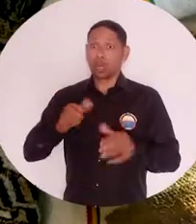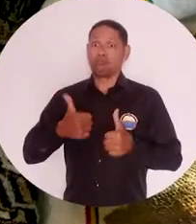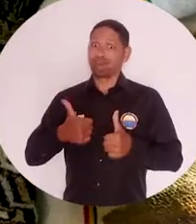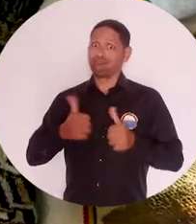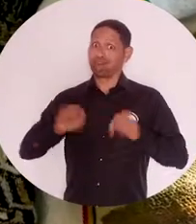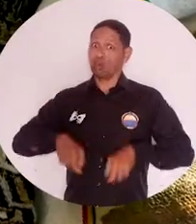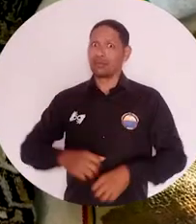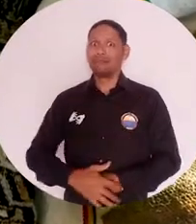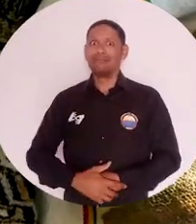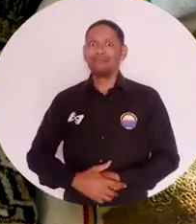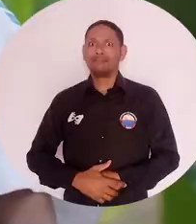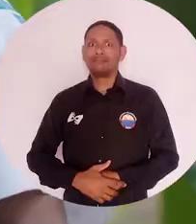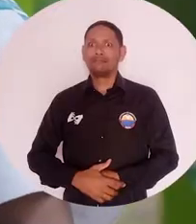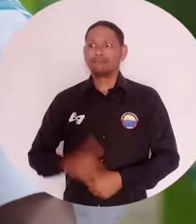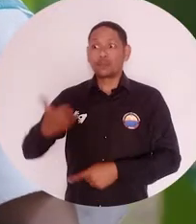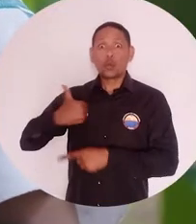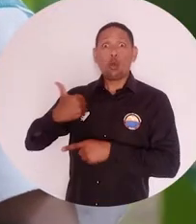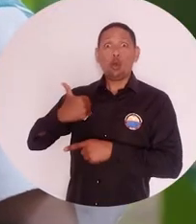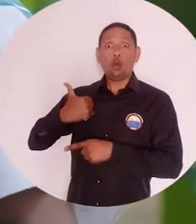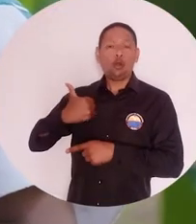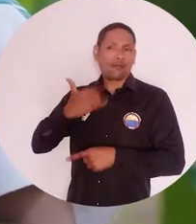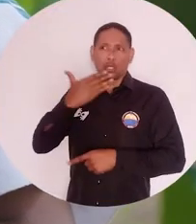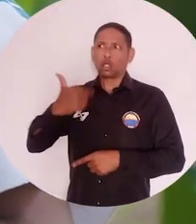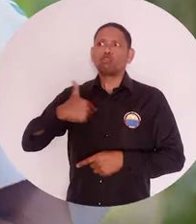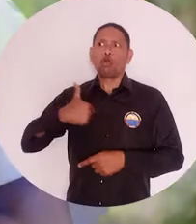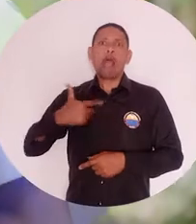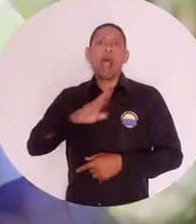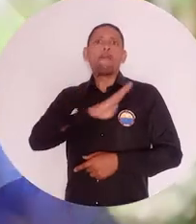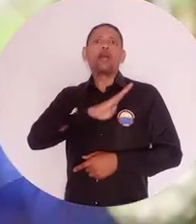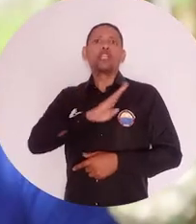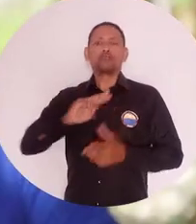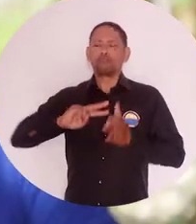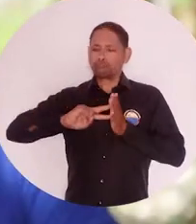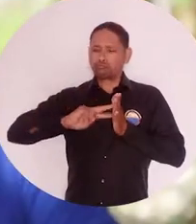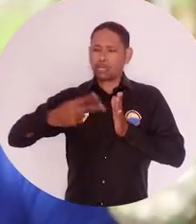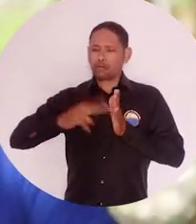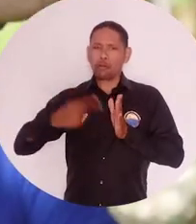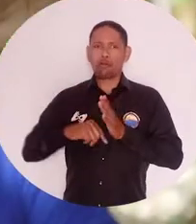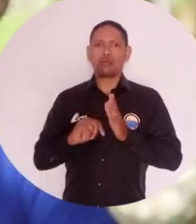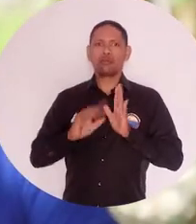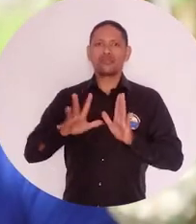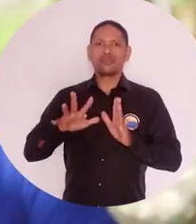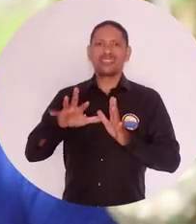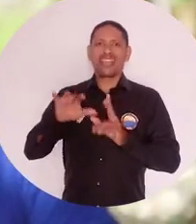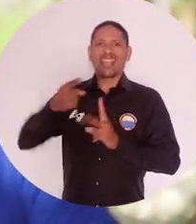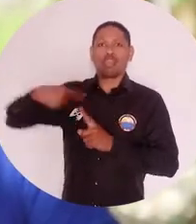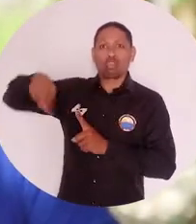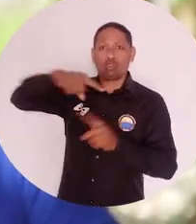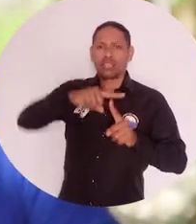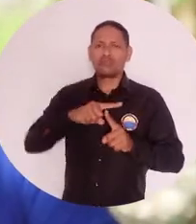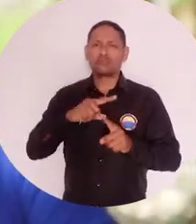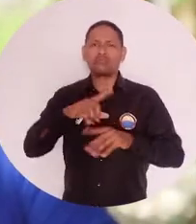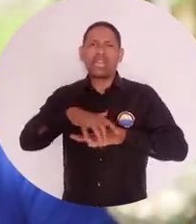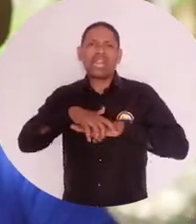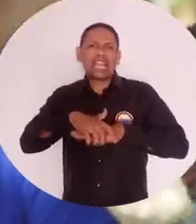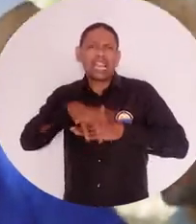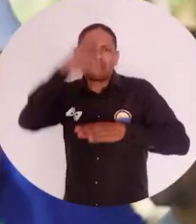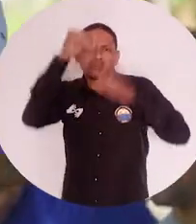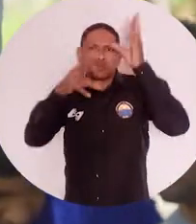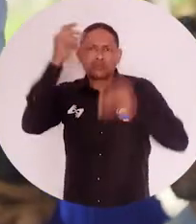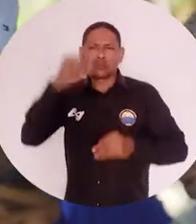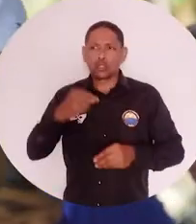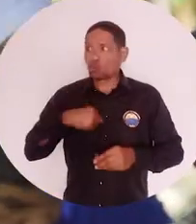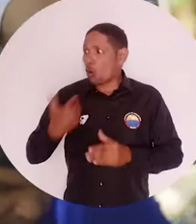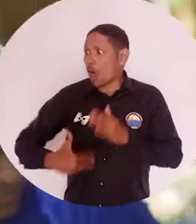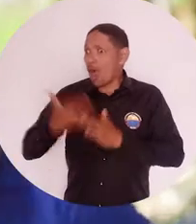listos. Y de pronto ese joven dice, oiga, yo hago el bachillerato y me vuelvo tecnólogo en ecoturismo. Ya aprendo algo de inglés y monto